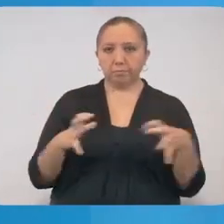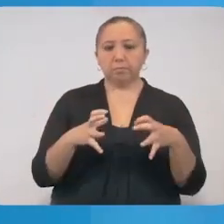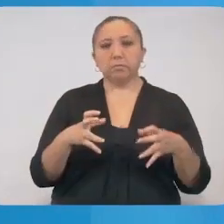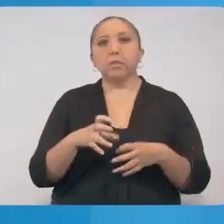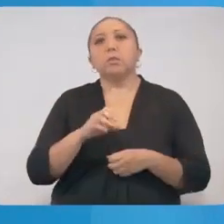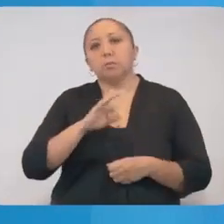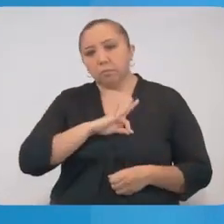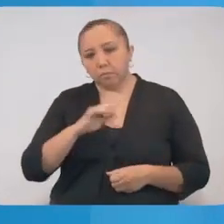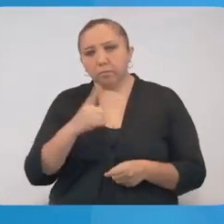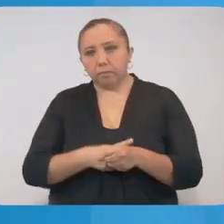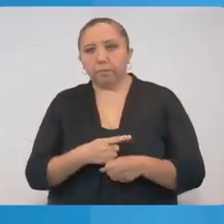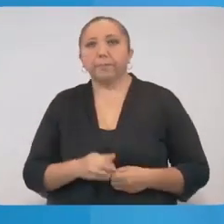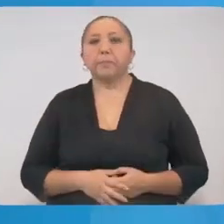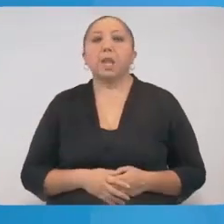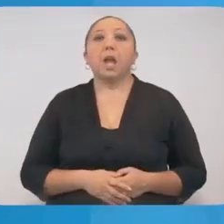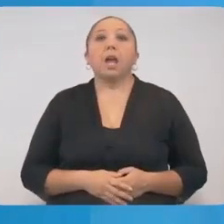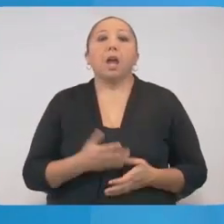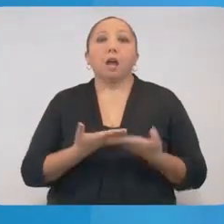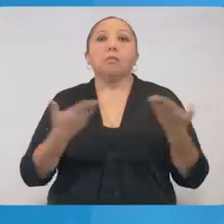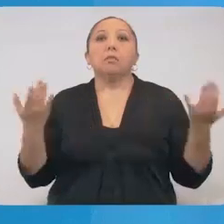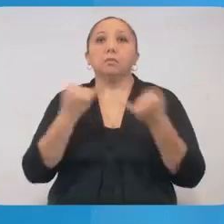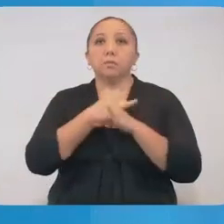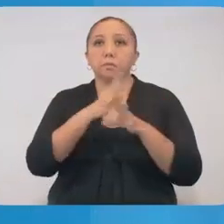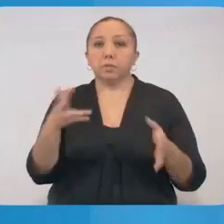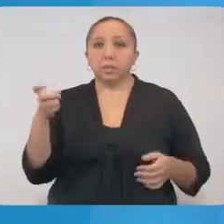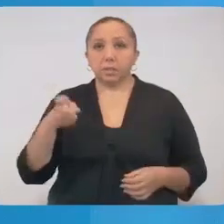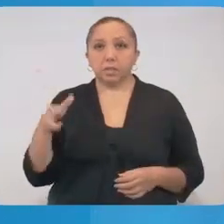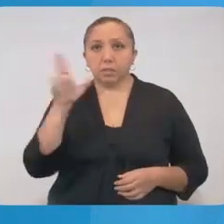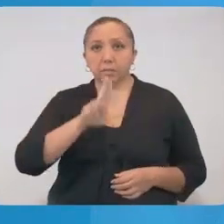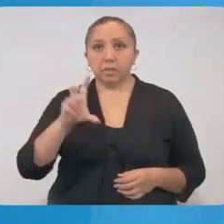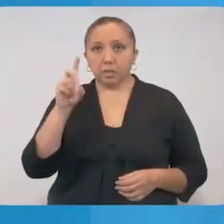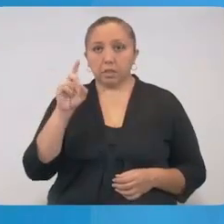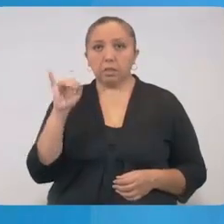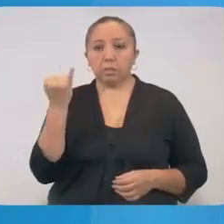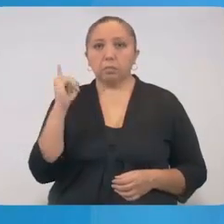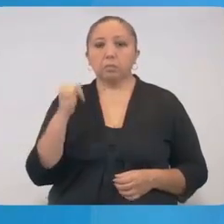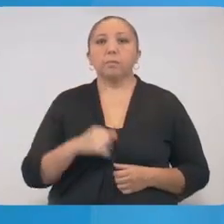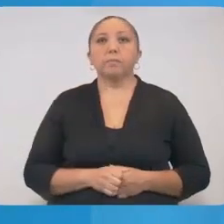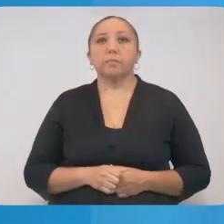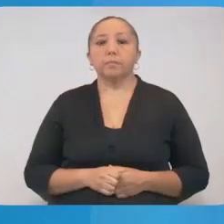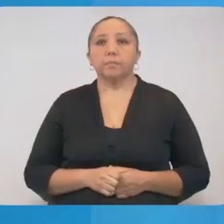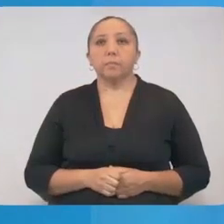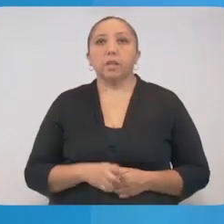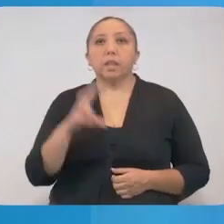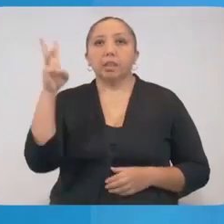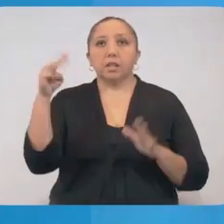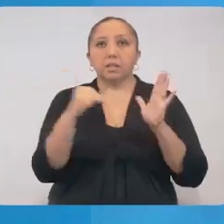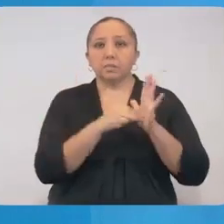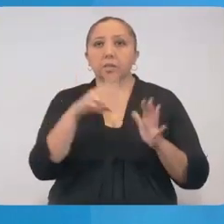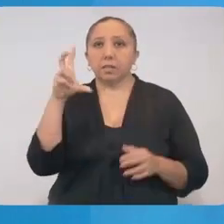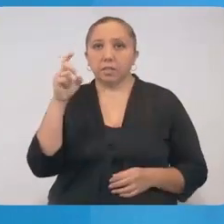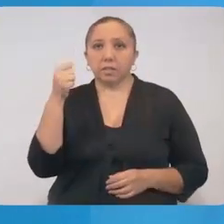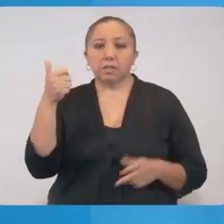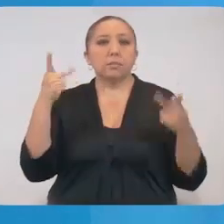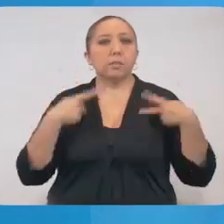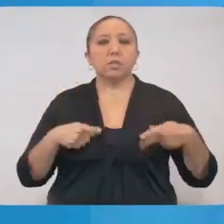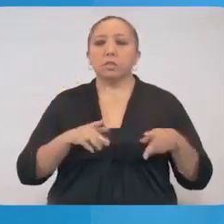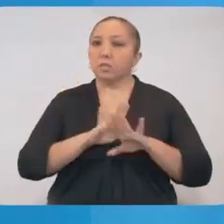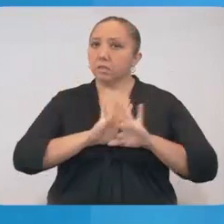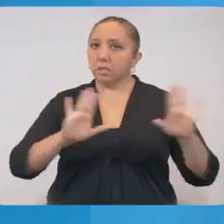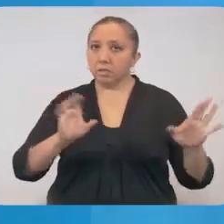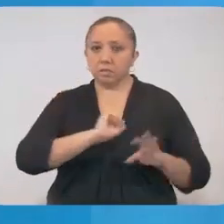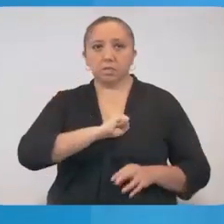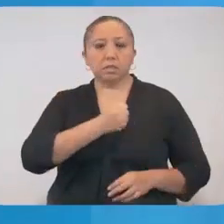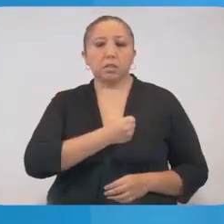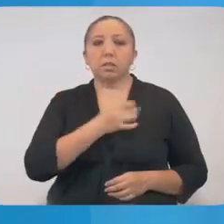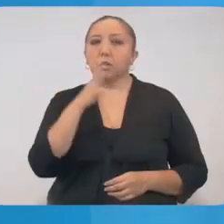A continuación, el parte médico de este martes 30 de junio. 3.036 pacientes ya se recuperaron, no presentan